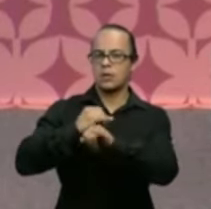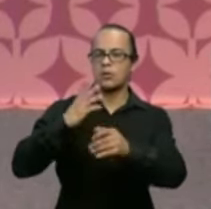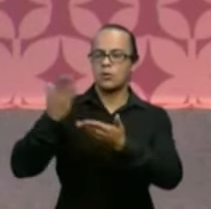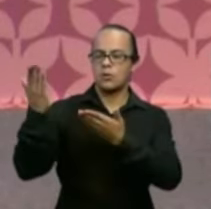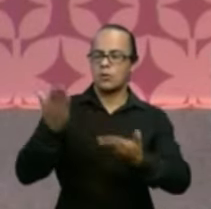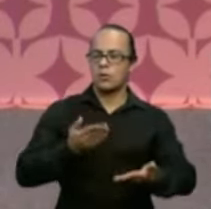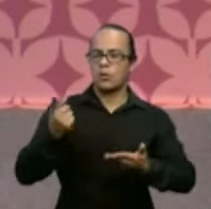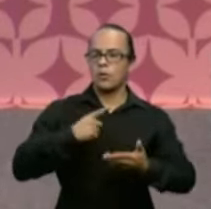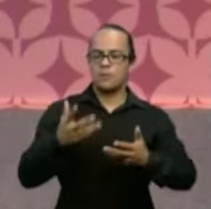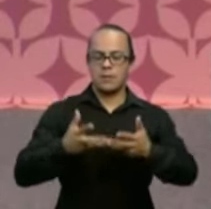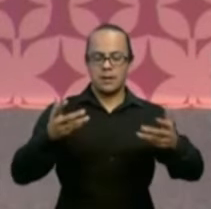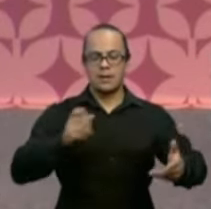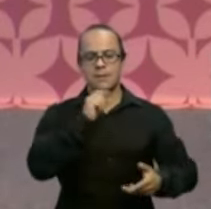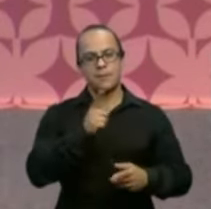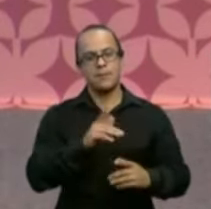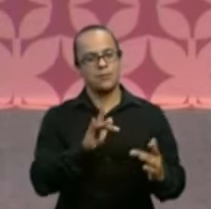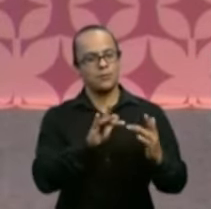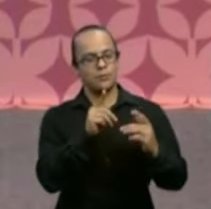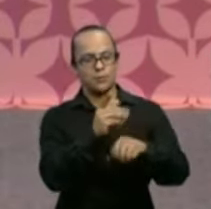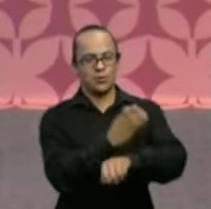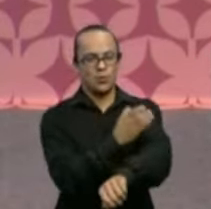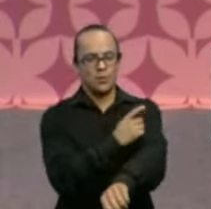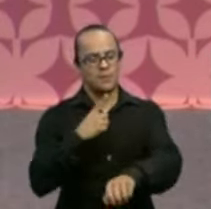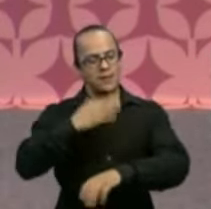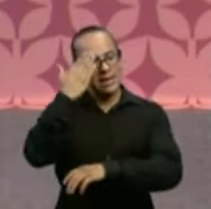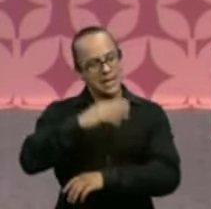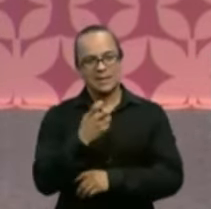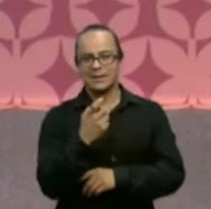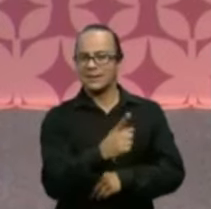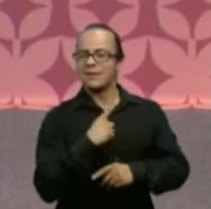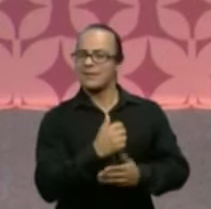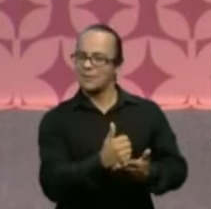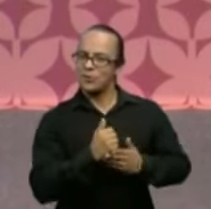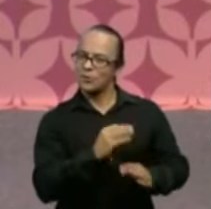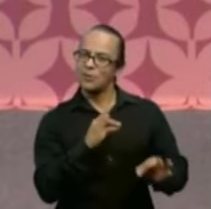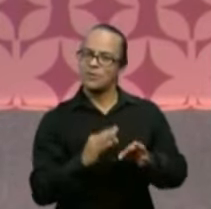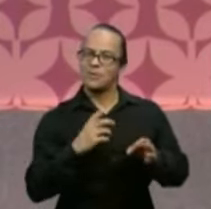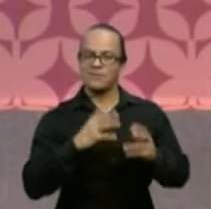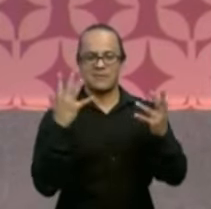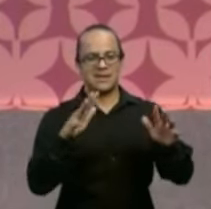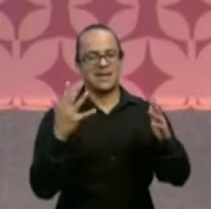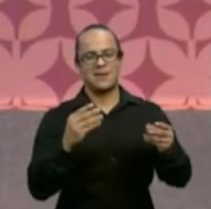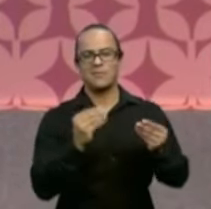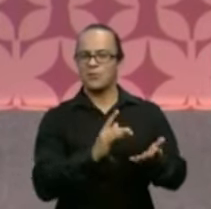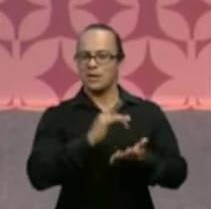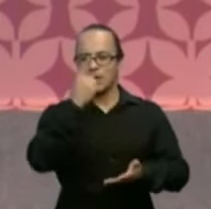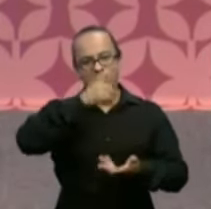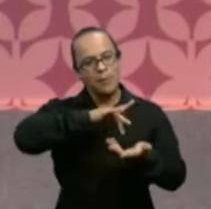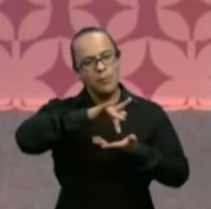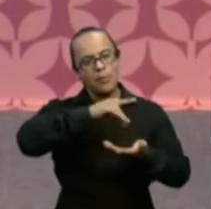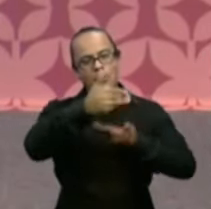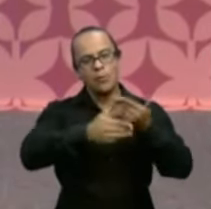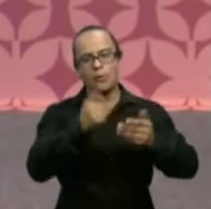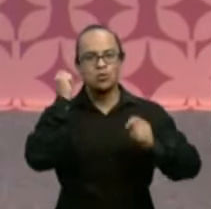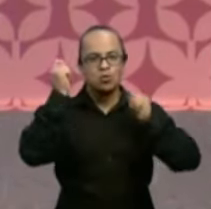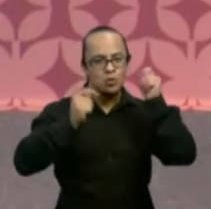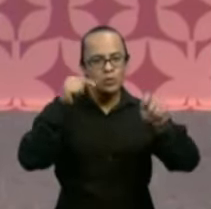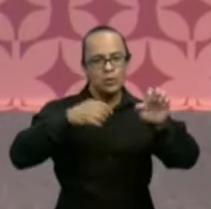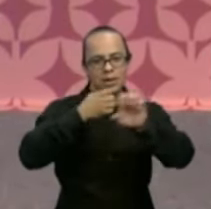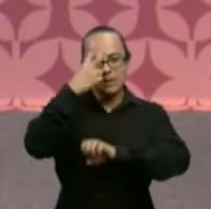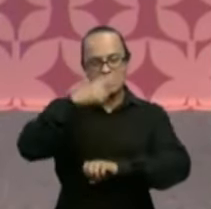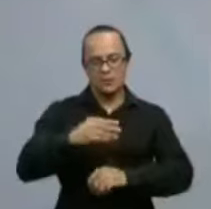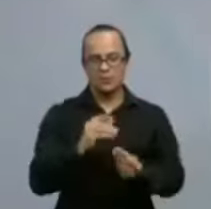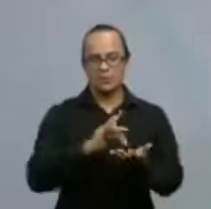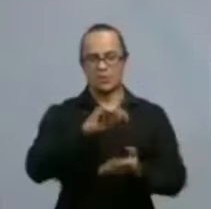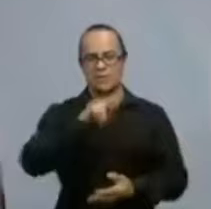nuestro compañero Torruco, que yo sé que lo va a hacer también, y vamos a dar un aplauso para que nos ayude mucho a impulsar nuestro turismo del Estado de México.